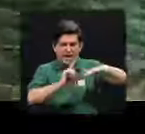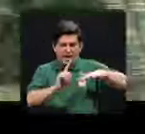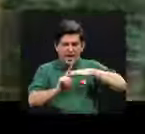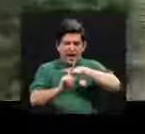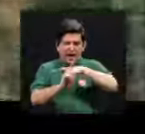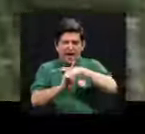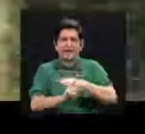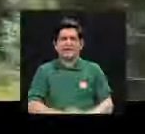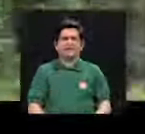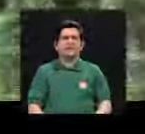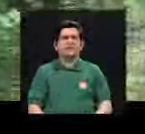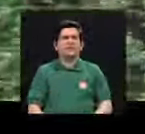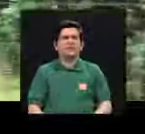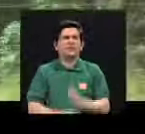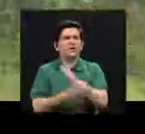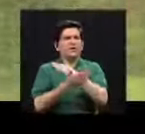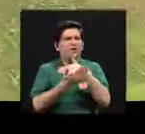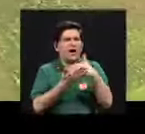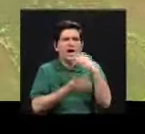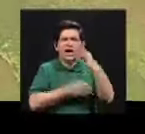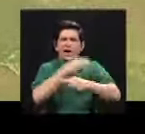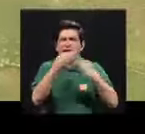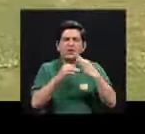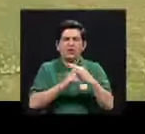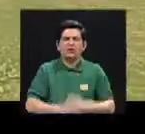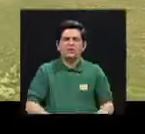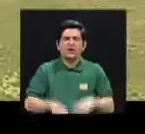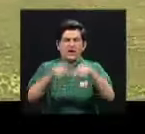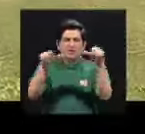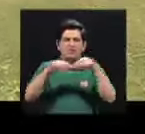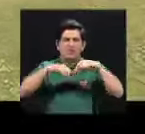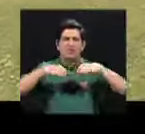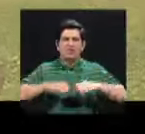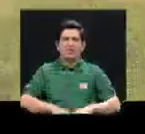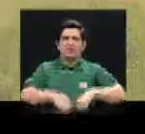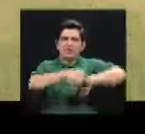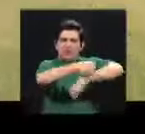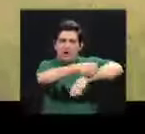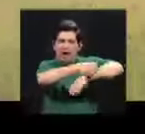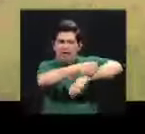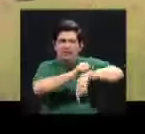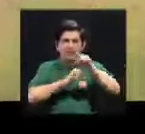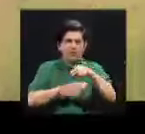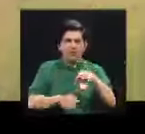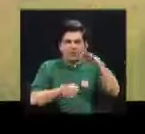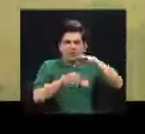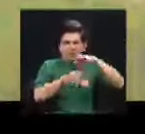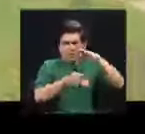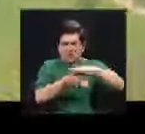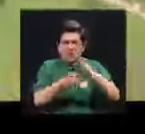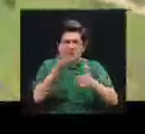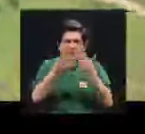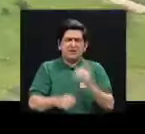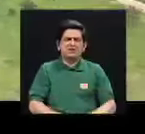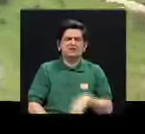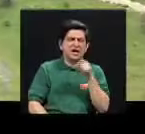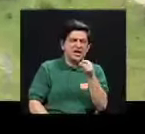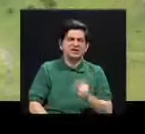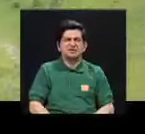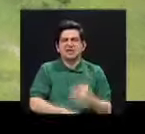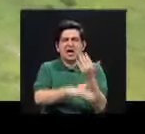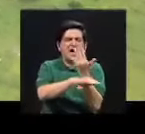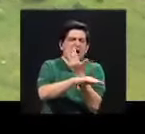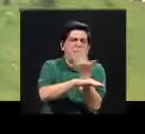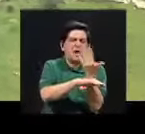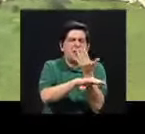El entorno que ahora tenemos es algo así como una especie de campo de fútbol en el que ustedes habrían plantado una quiotita